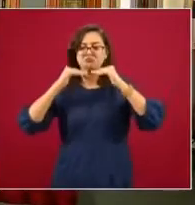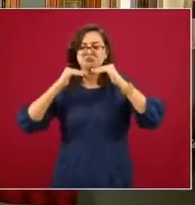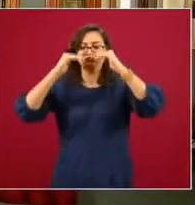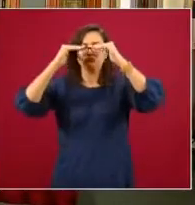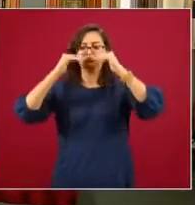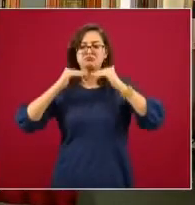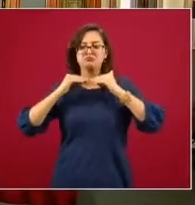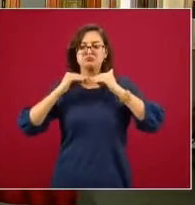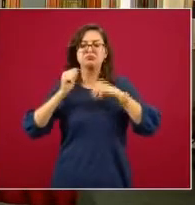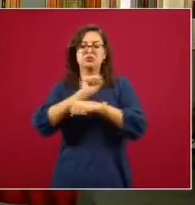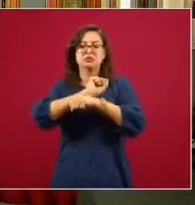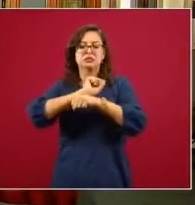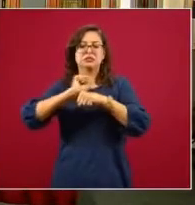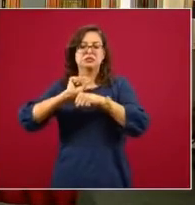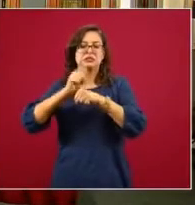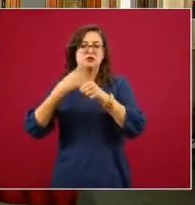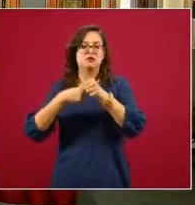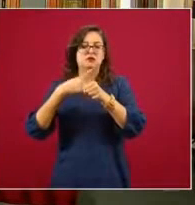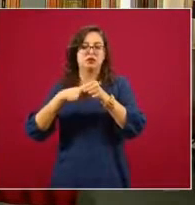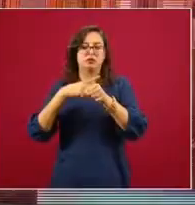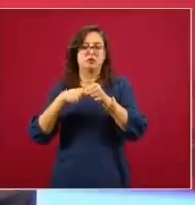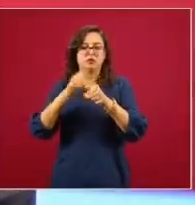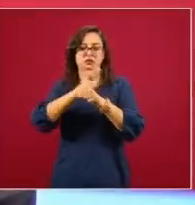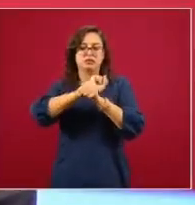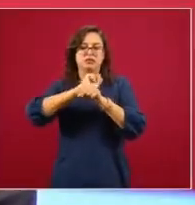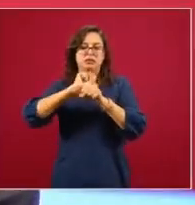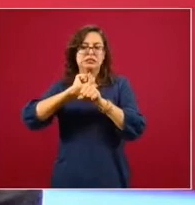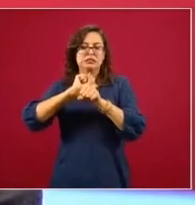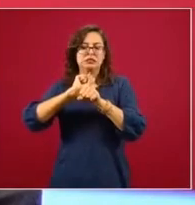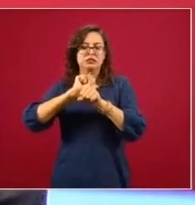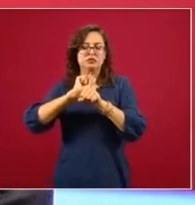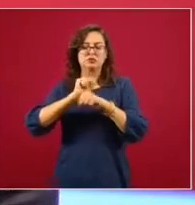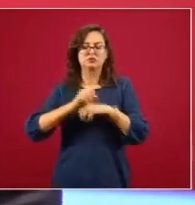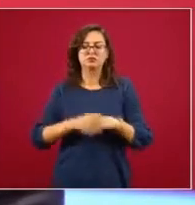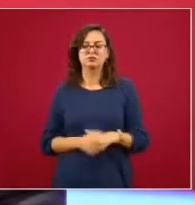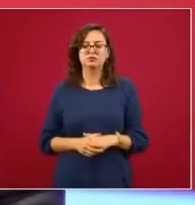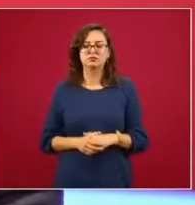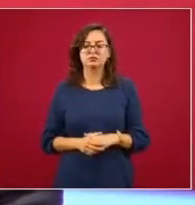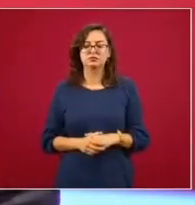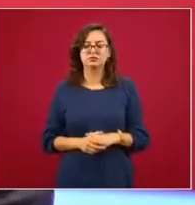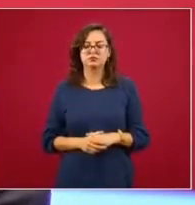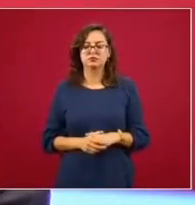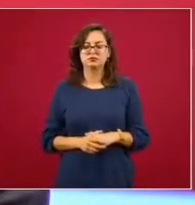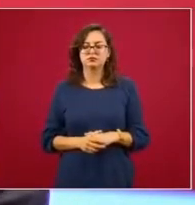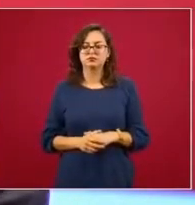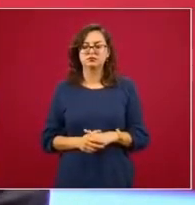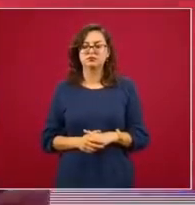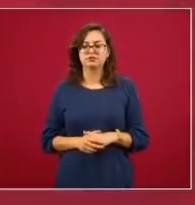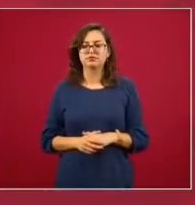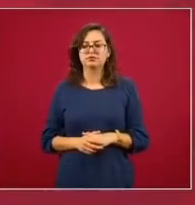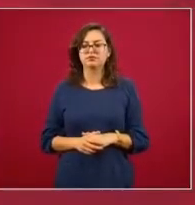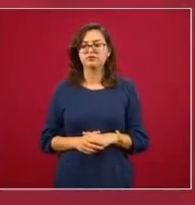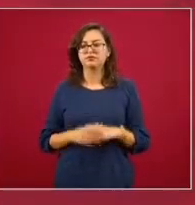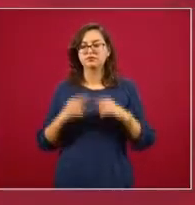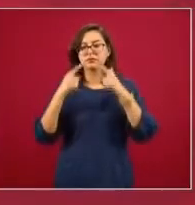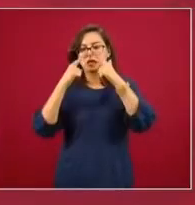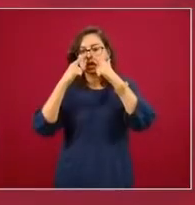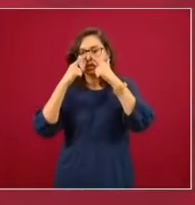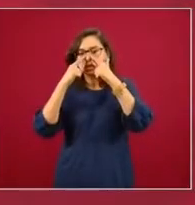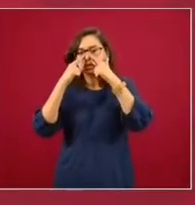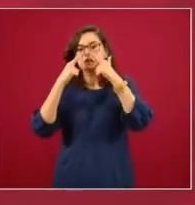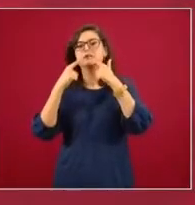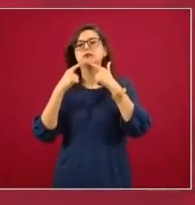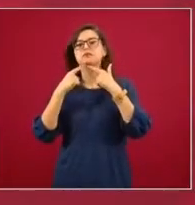frecuencia la forma leve con los síntomas propios de la inflamación del tracto superior